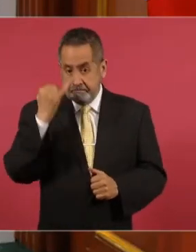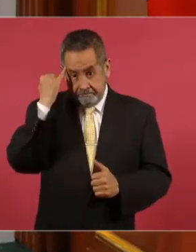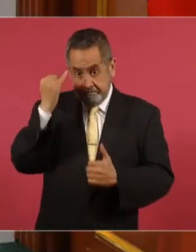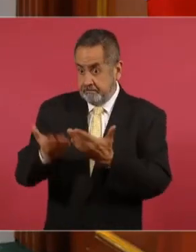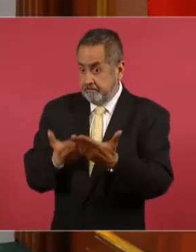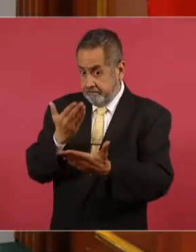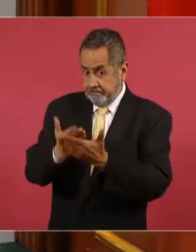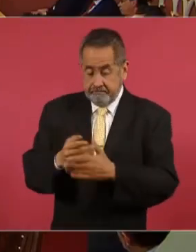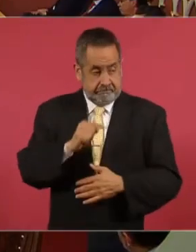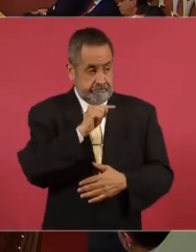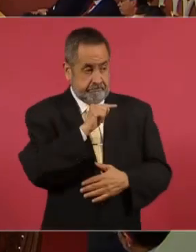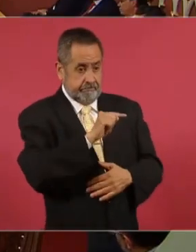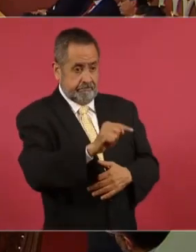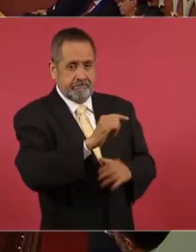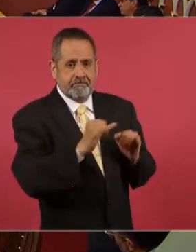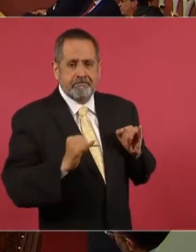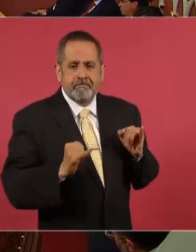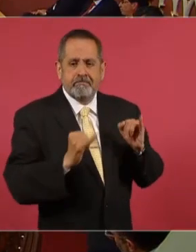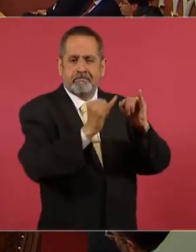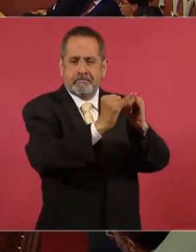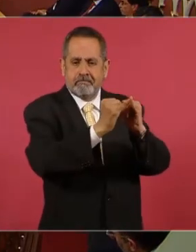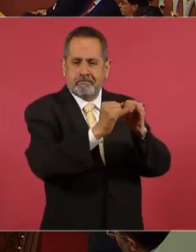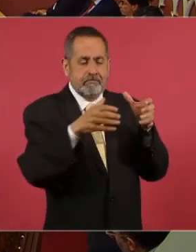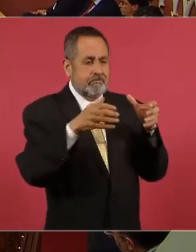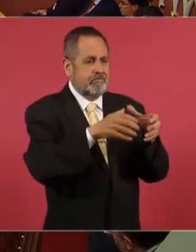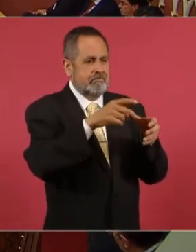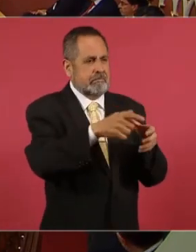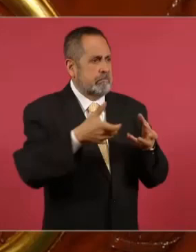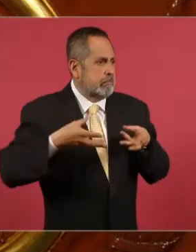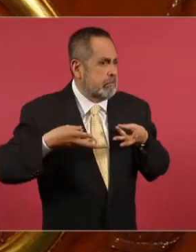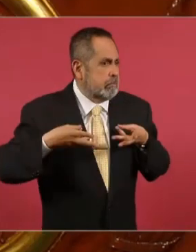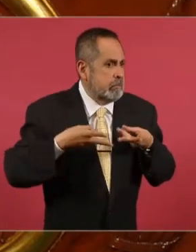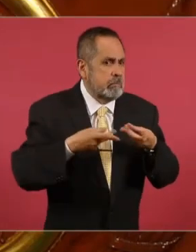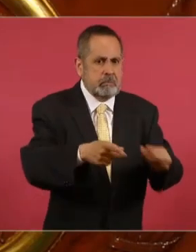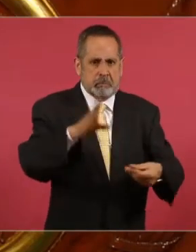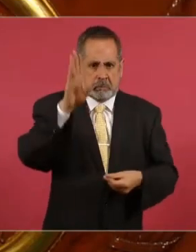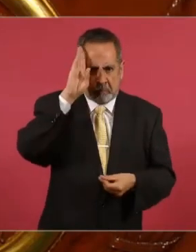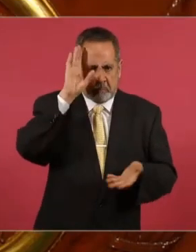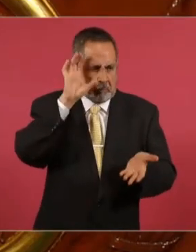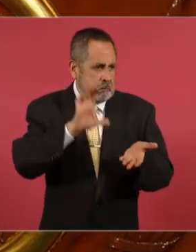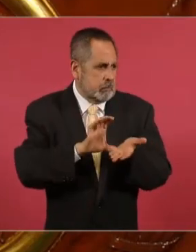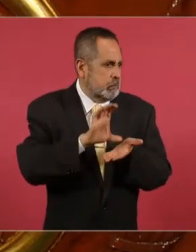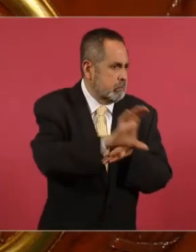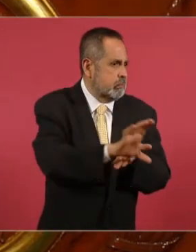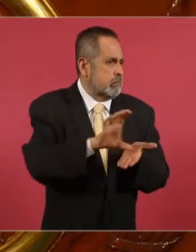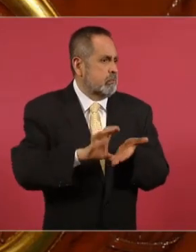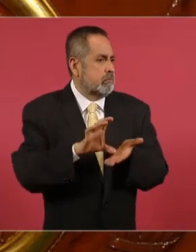propone, y organismos onerosos y elitistas,